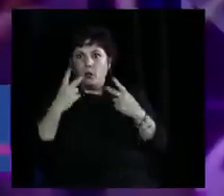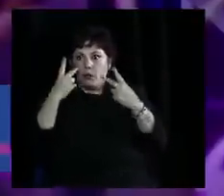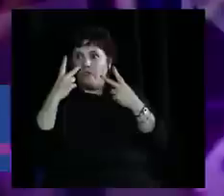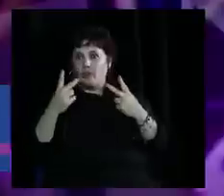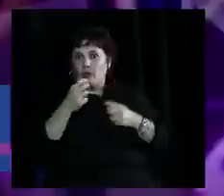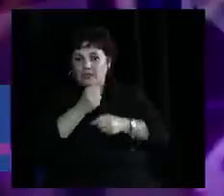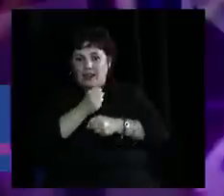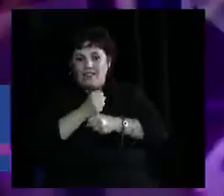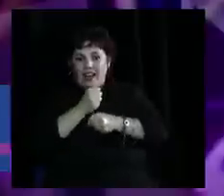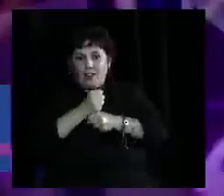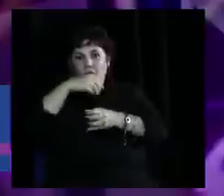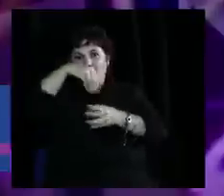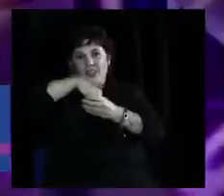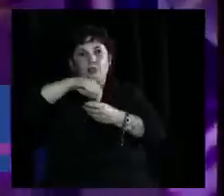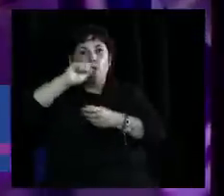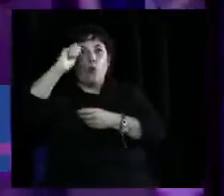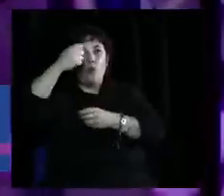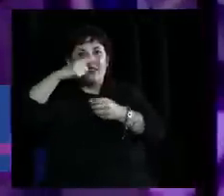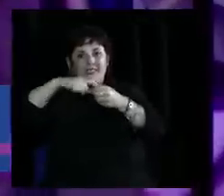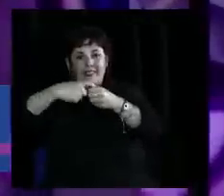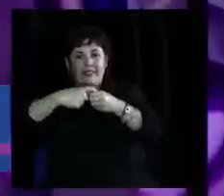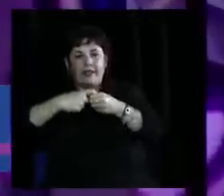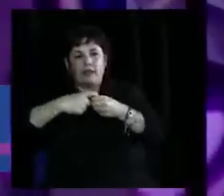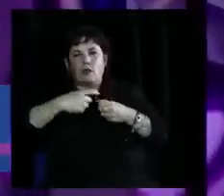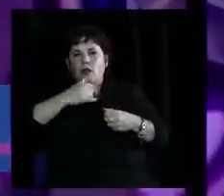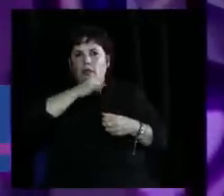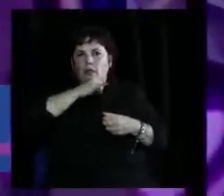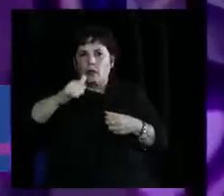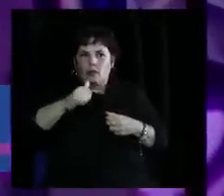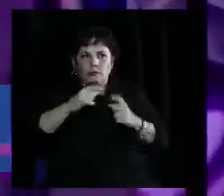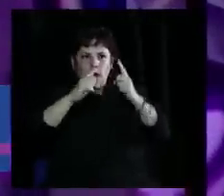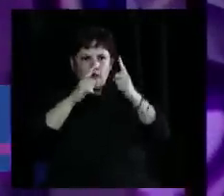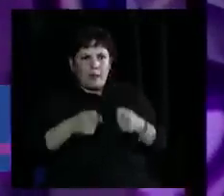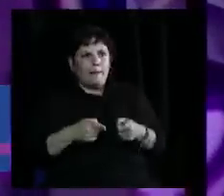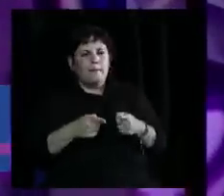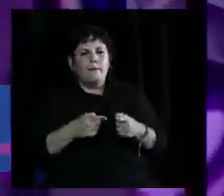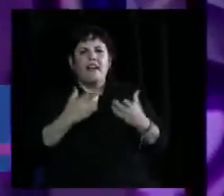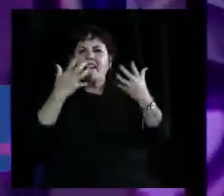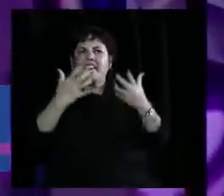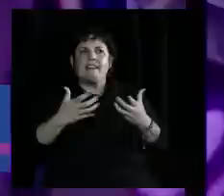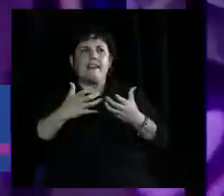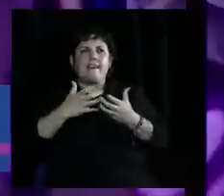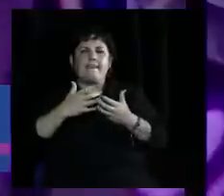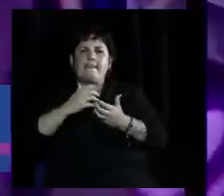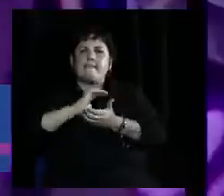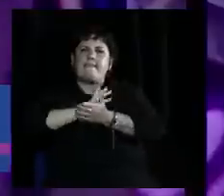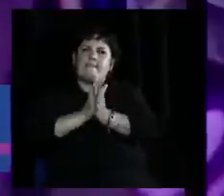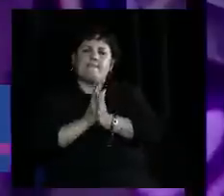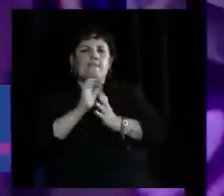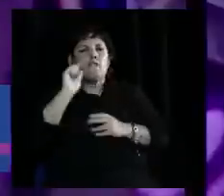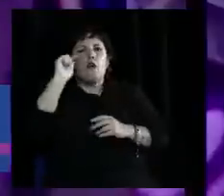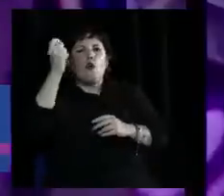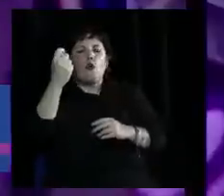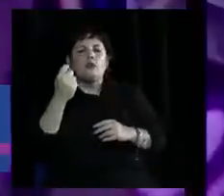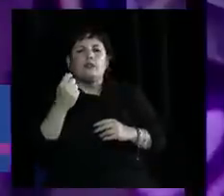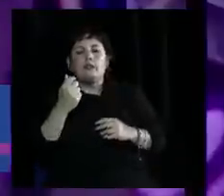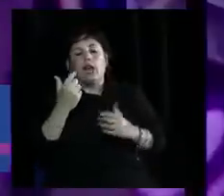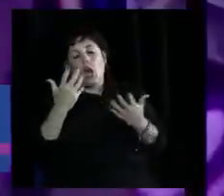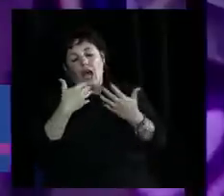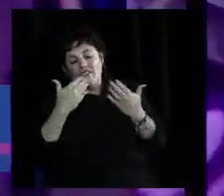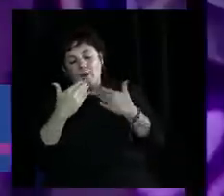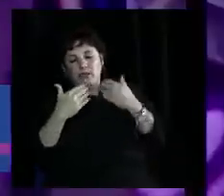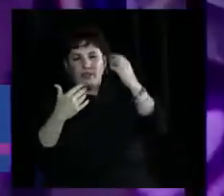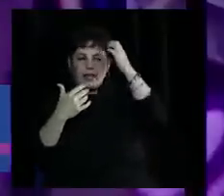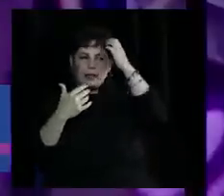los trabajadores de AUTE están denunciando también un intento de liquidación de la AUTE por la vía, ahora lo vamos a hablar con